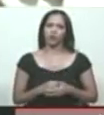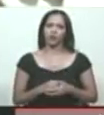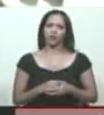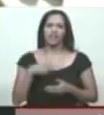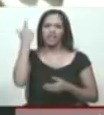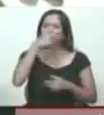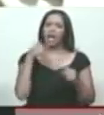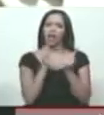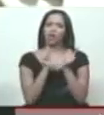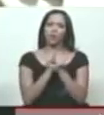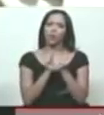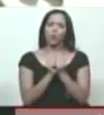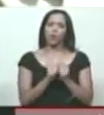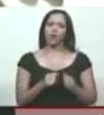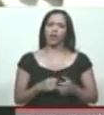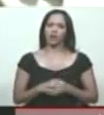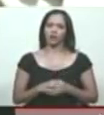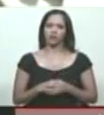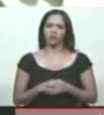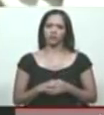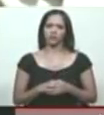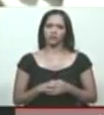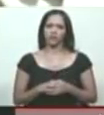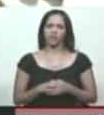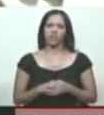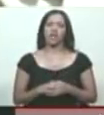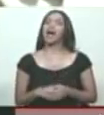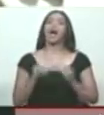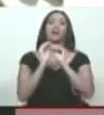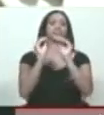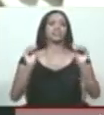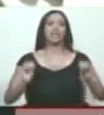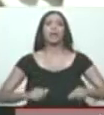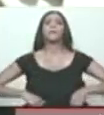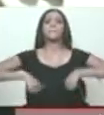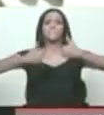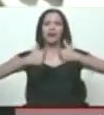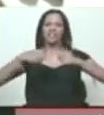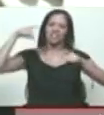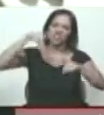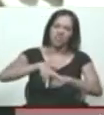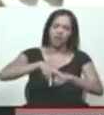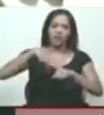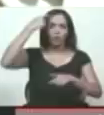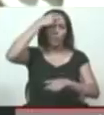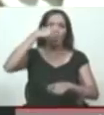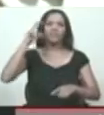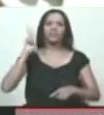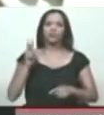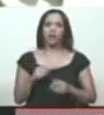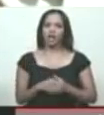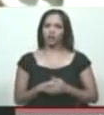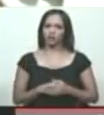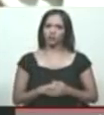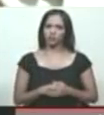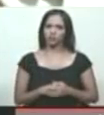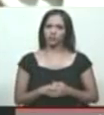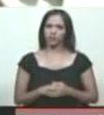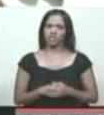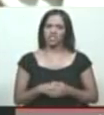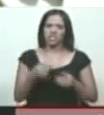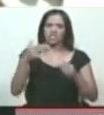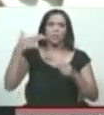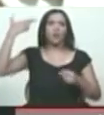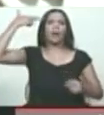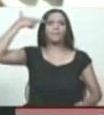de piedra, su cara de tabla, sale. A anunciarle más daños al pueblo venezolano. Un chantaje, pues. Te pongo la pistola en